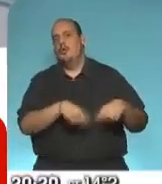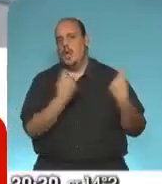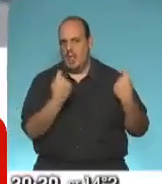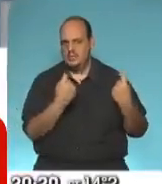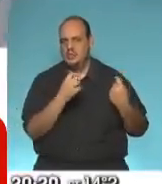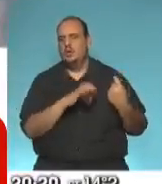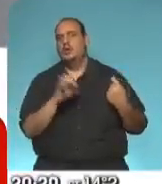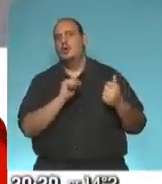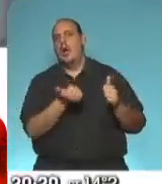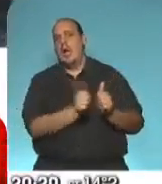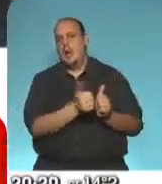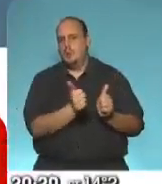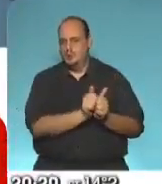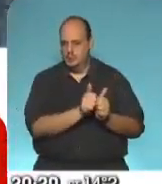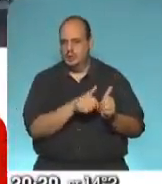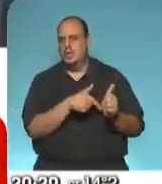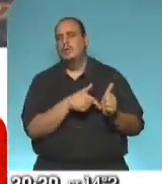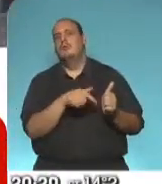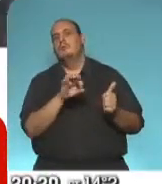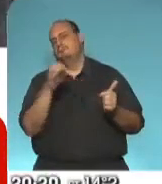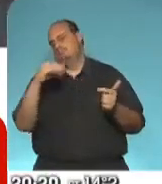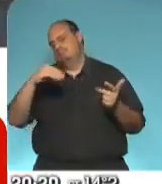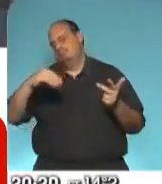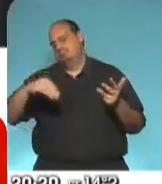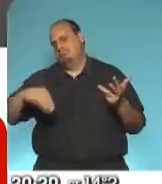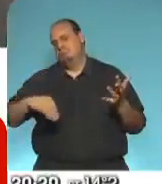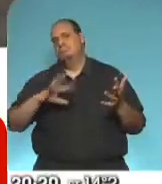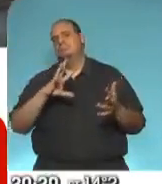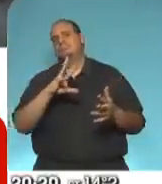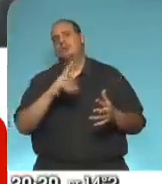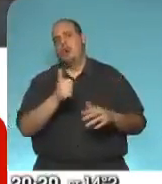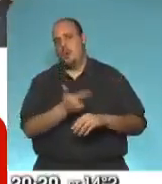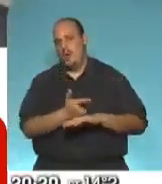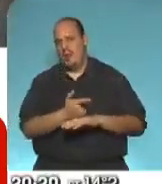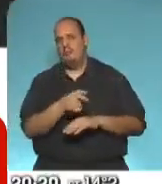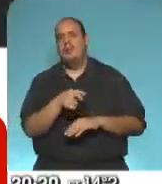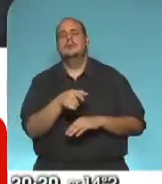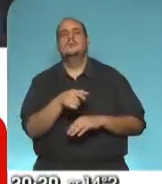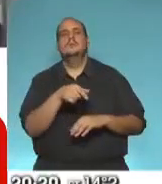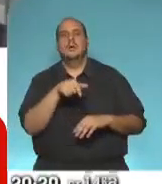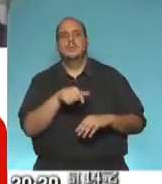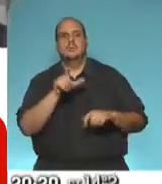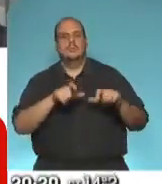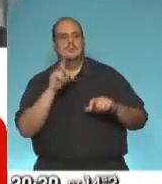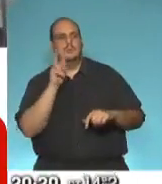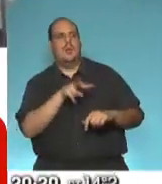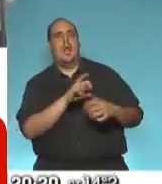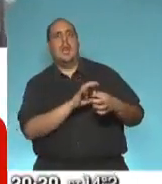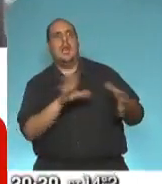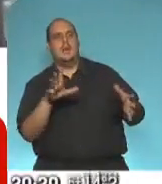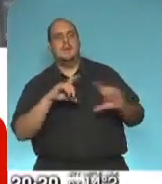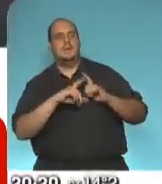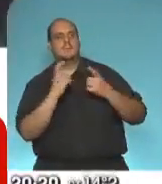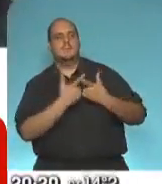violación o abuso sexual, o otros como robo con armas, y eso genera conmoción en la